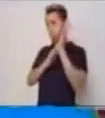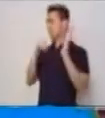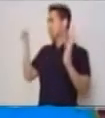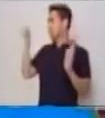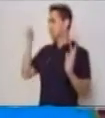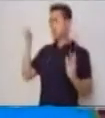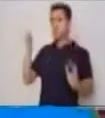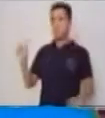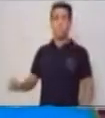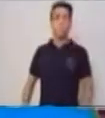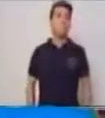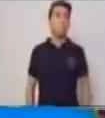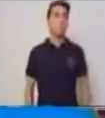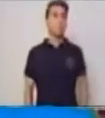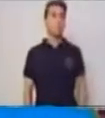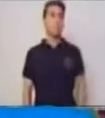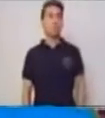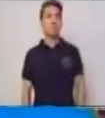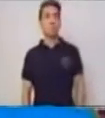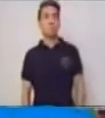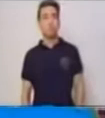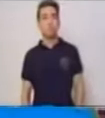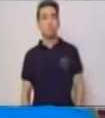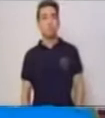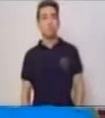Si yo digo,